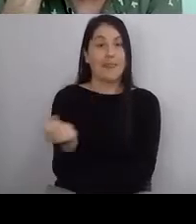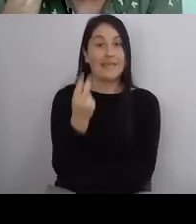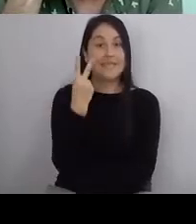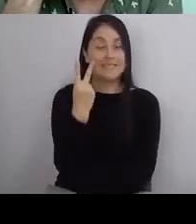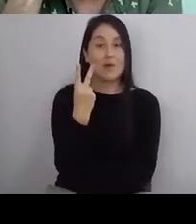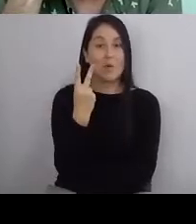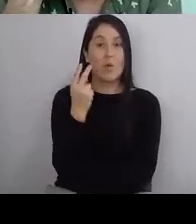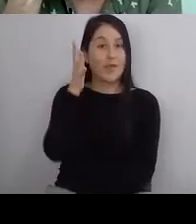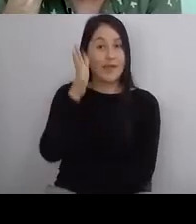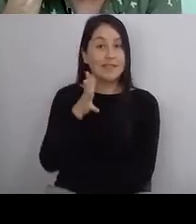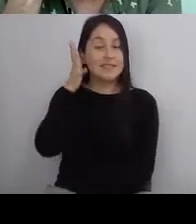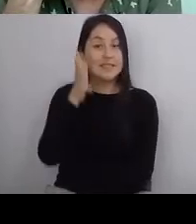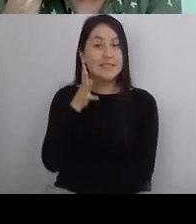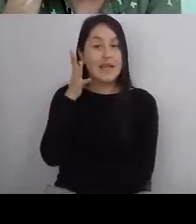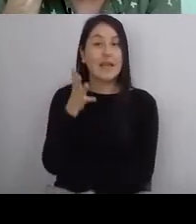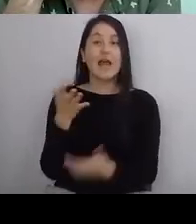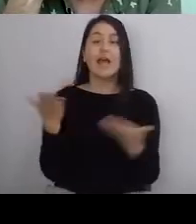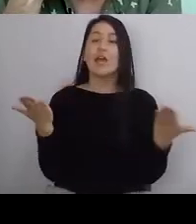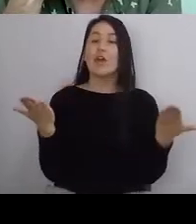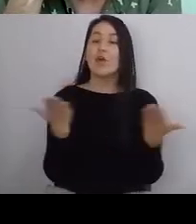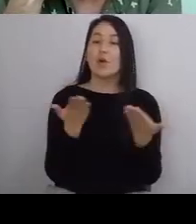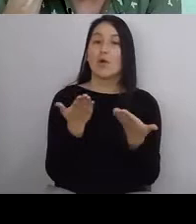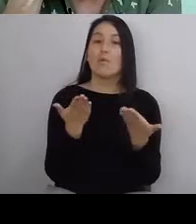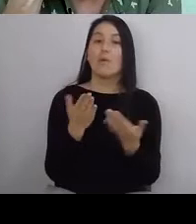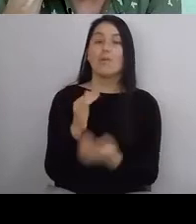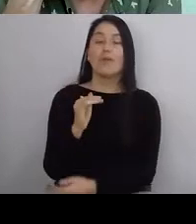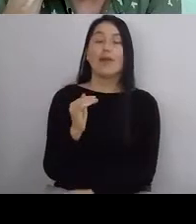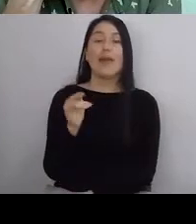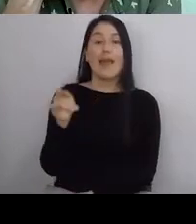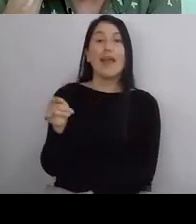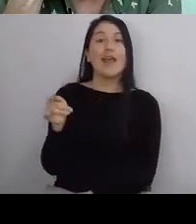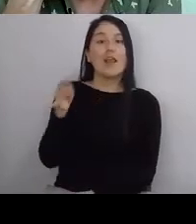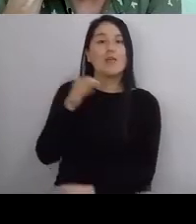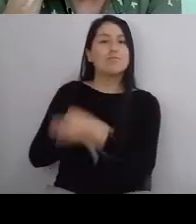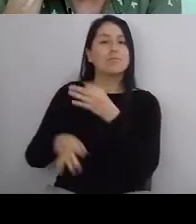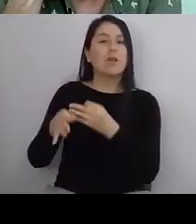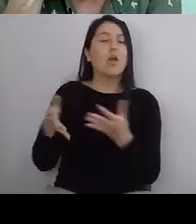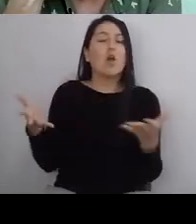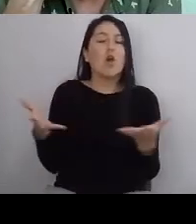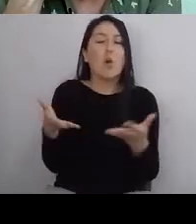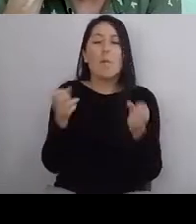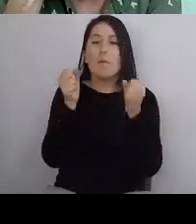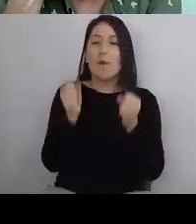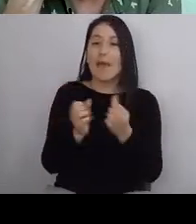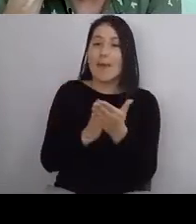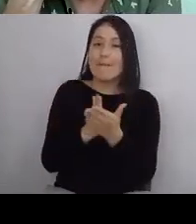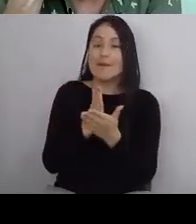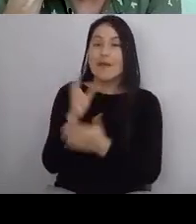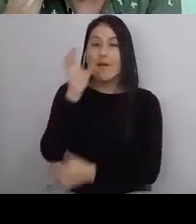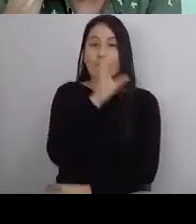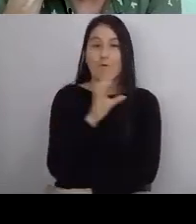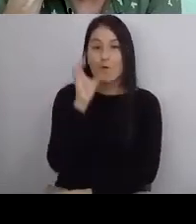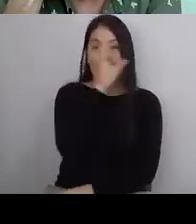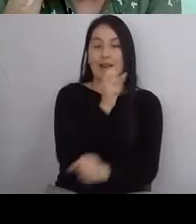pudimos estar con María José Cisternas e Ignacio Rosales, quienes nos contaron cómo podríamos empezar a buscar trabajo,